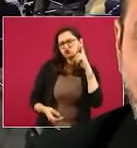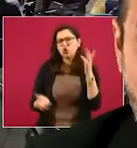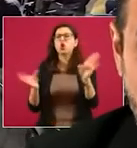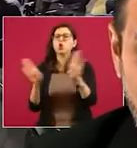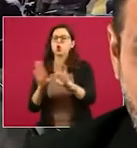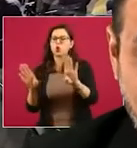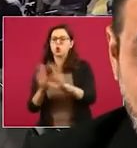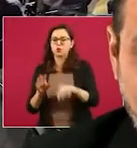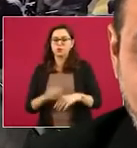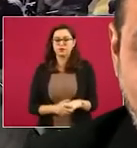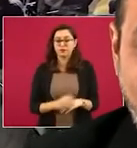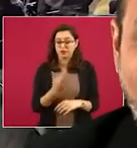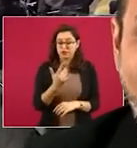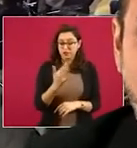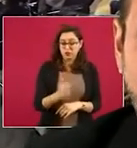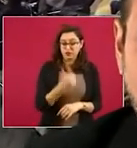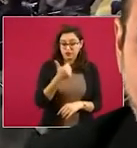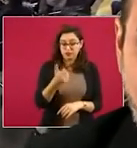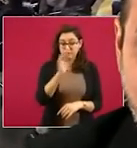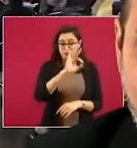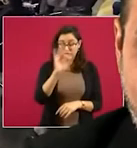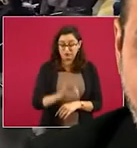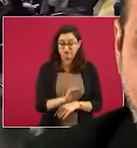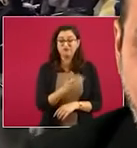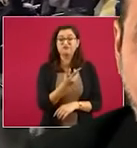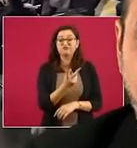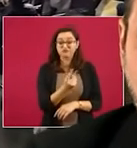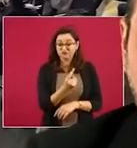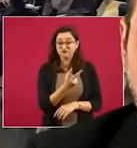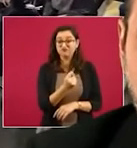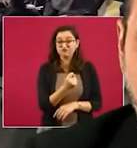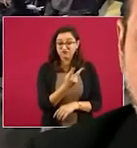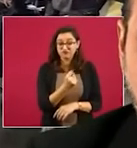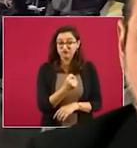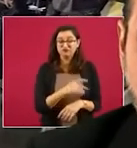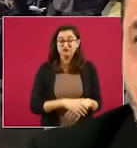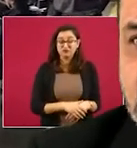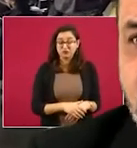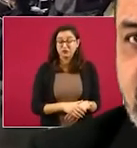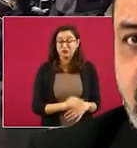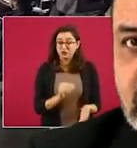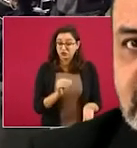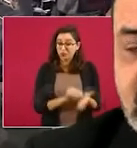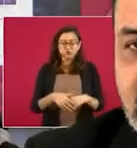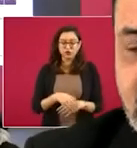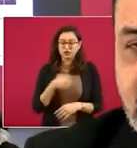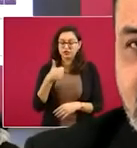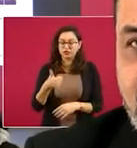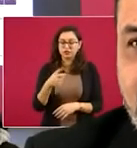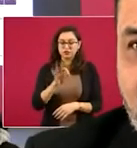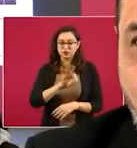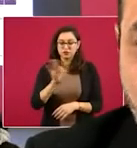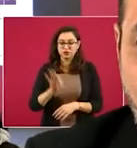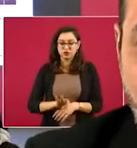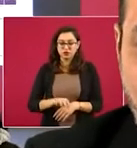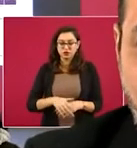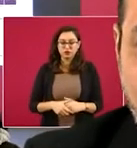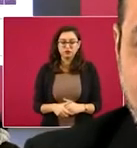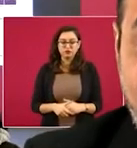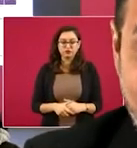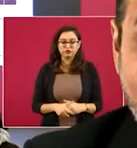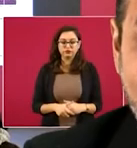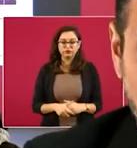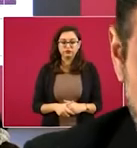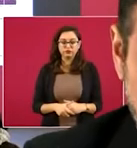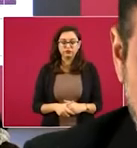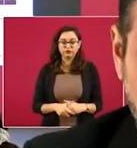o la pregunta fue señor presidente y de dónde sacó ese dato y el presidente dijo pues de mi encuesta tengo mi propia encuesta